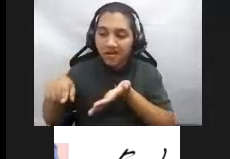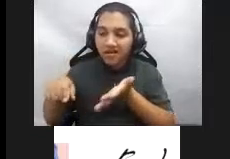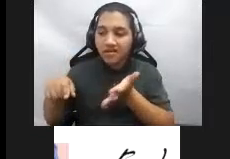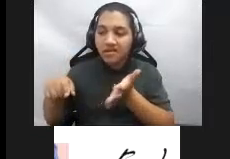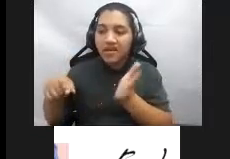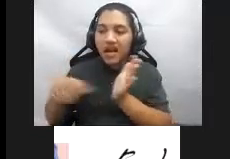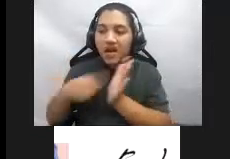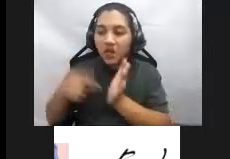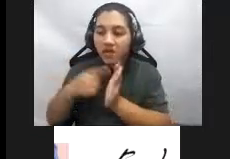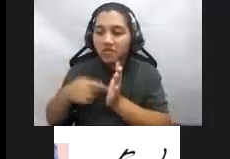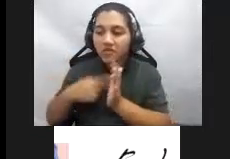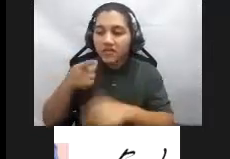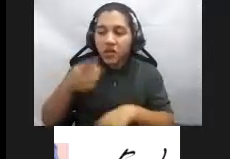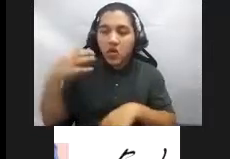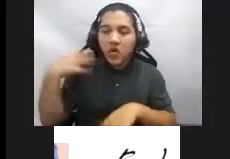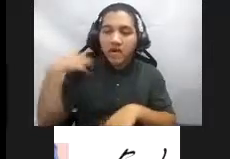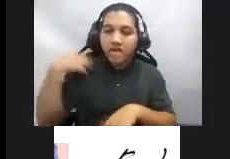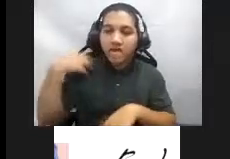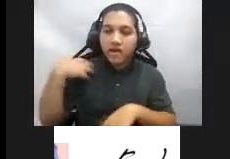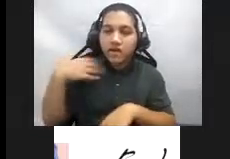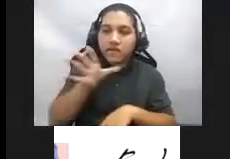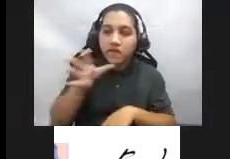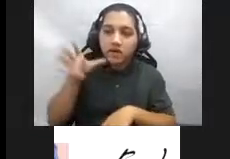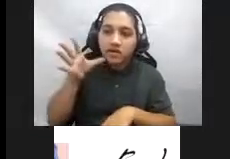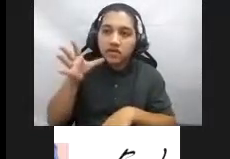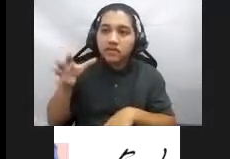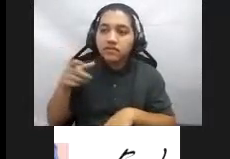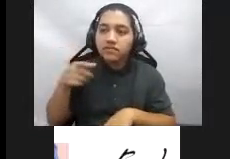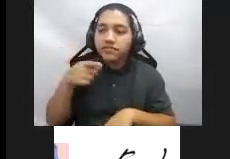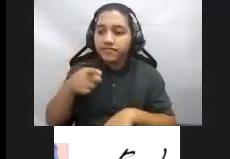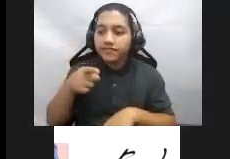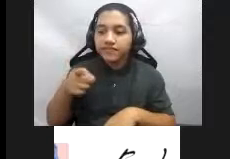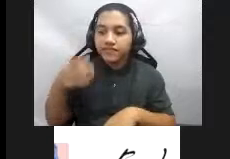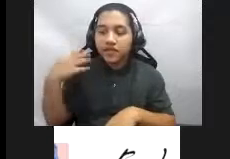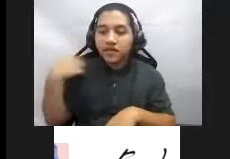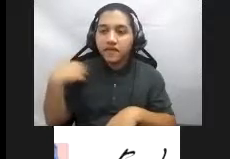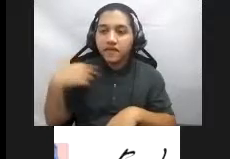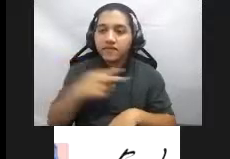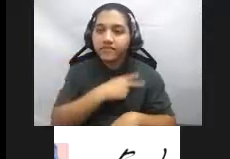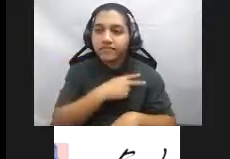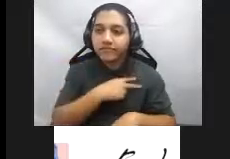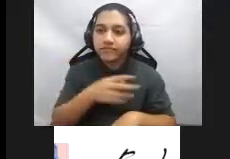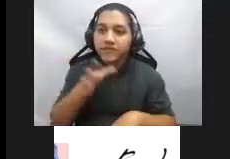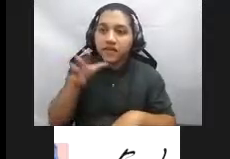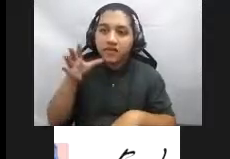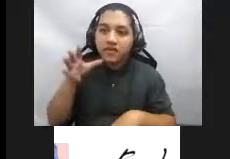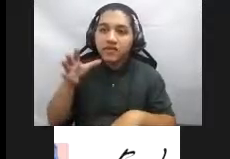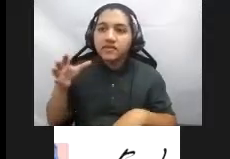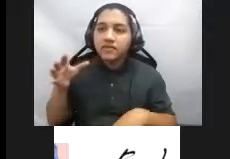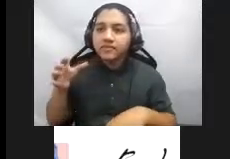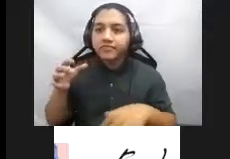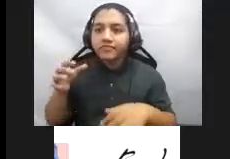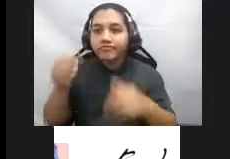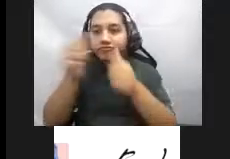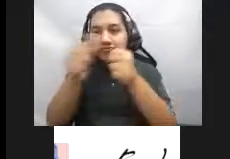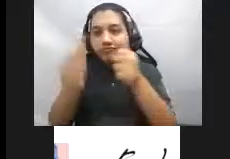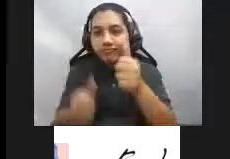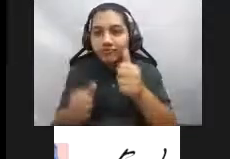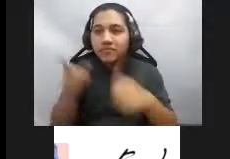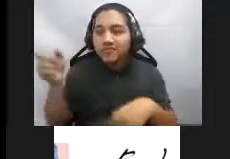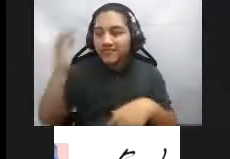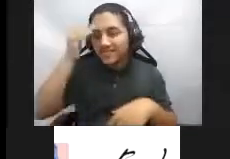mismos capataces de la hacienda, los mismos mayorales de la hacienda azucarera, los mismos contramayorales, como sabían que los chinos